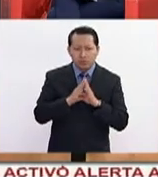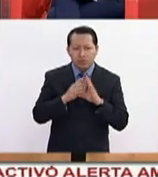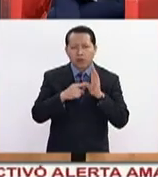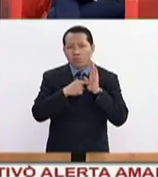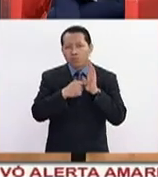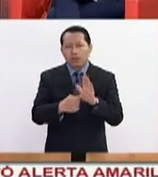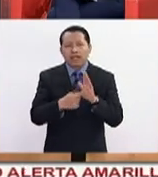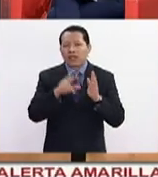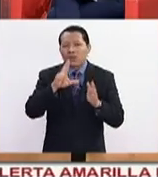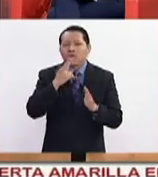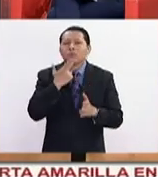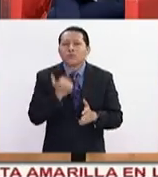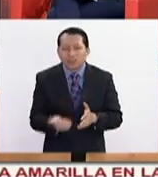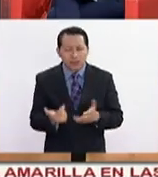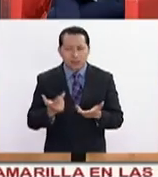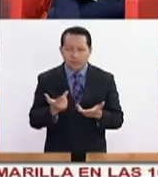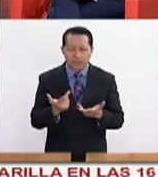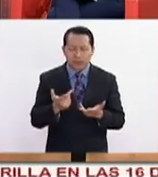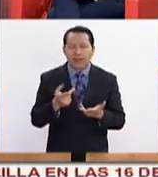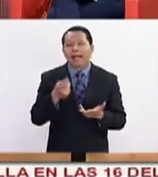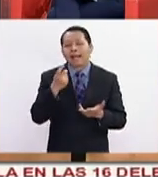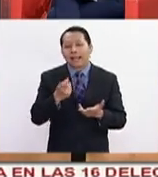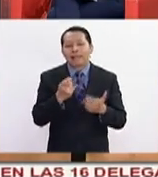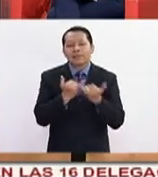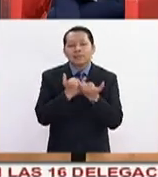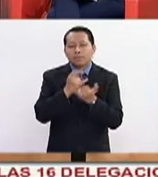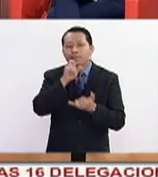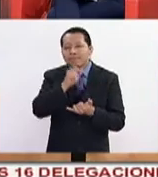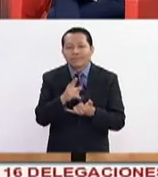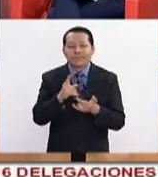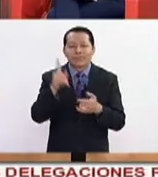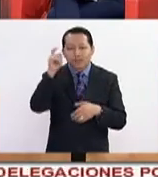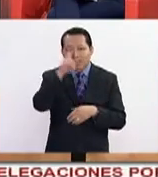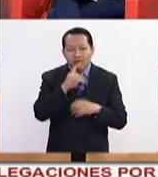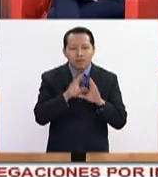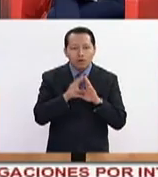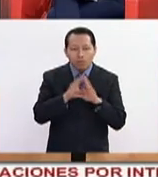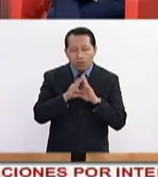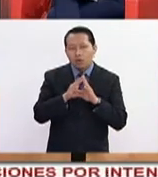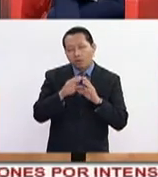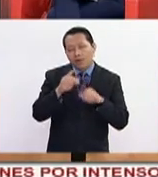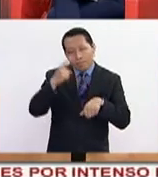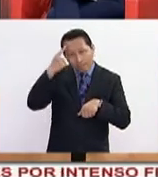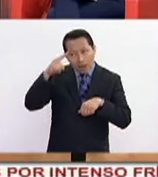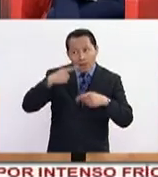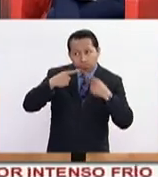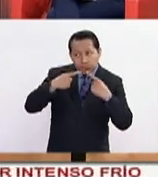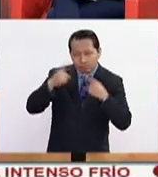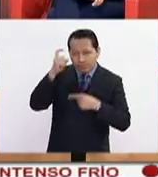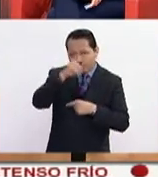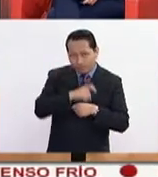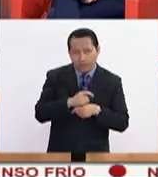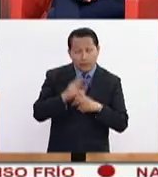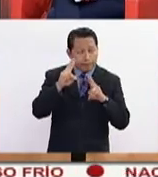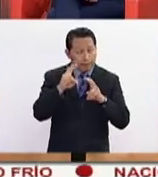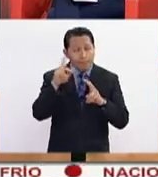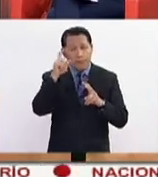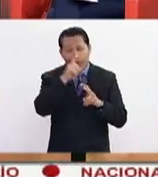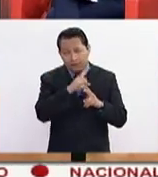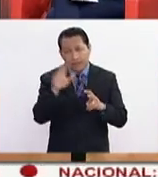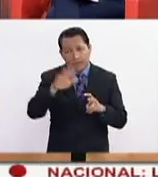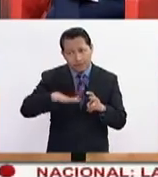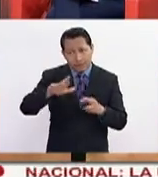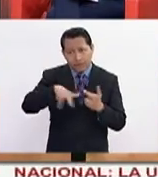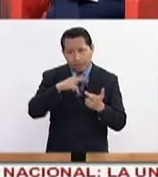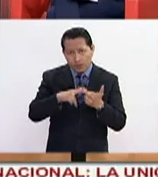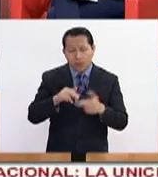su poca efectividad, lo que también reduce el margen de maniobra en el ámbito diplomático. Entonces, es un tema complejo, sobre todo en la